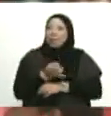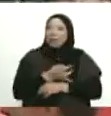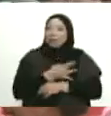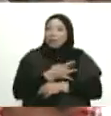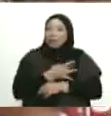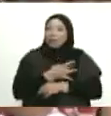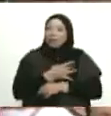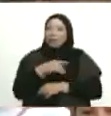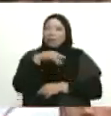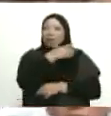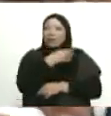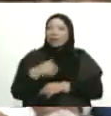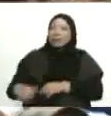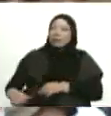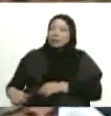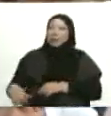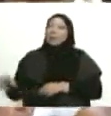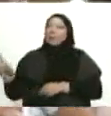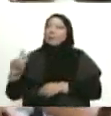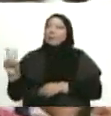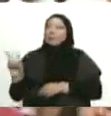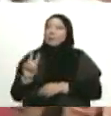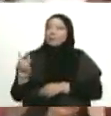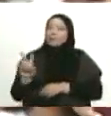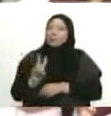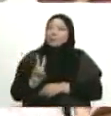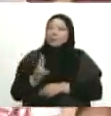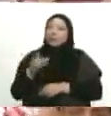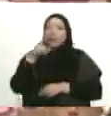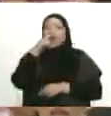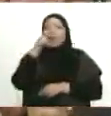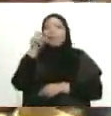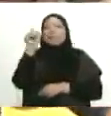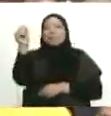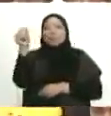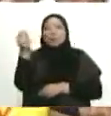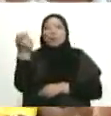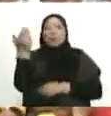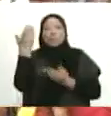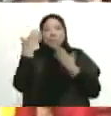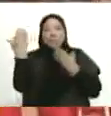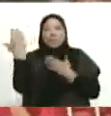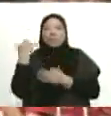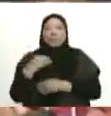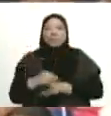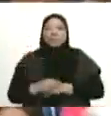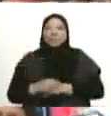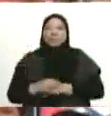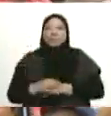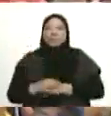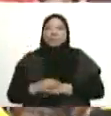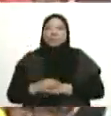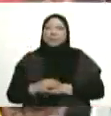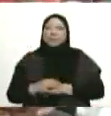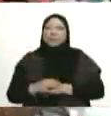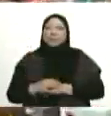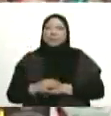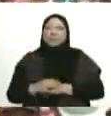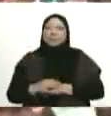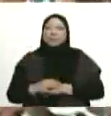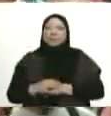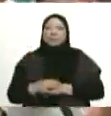doler, el presidente de los venezolanos se llama Nicolás Maduro Moros. Ahora, ellos